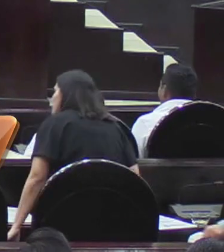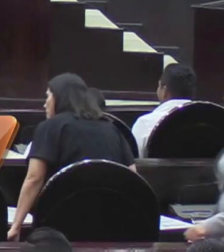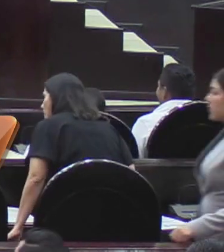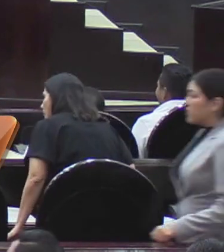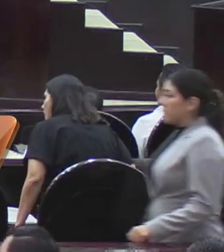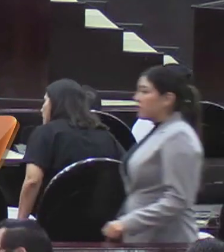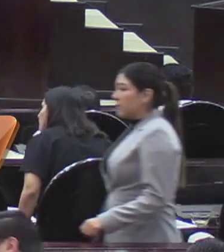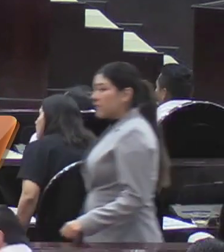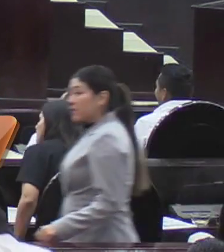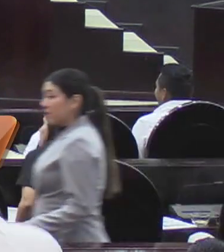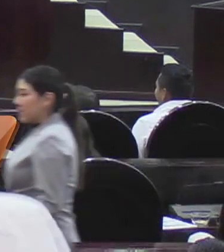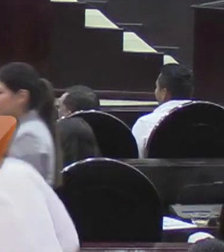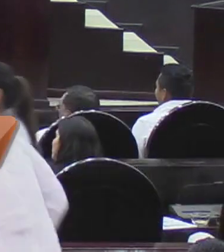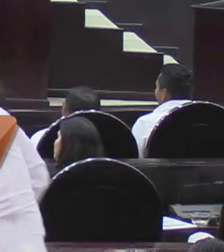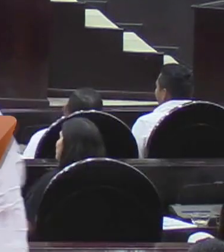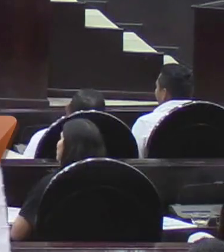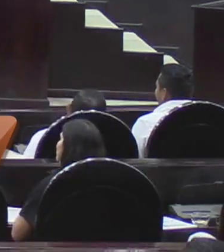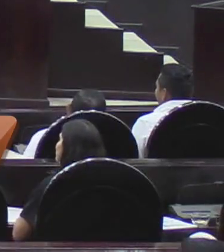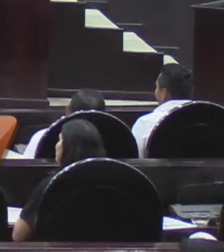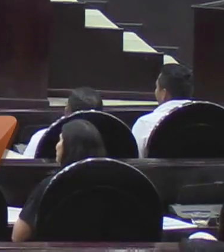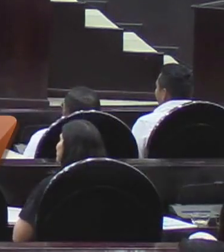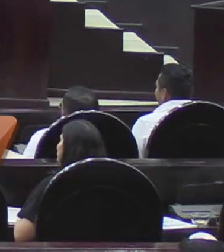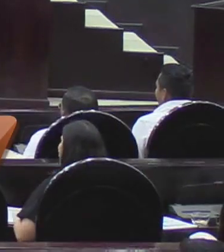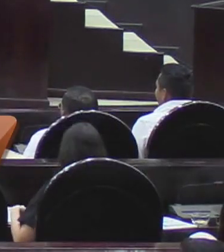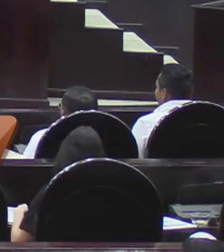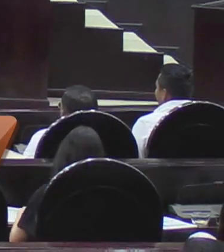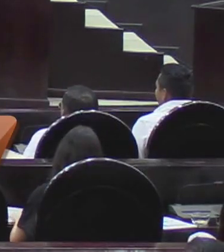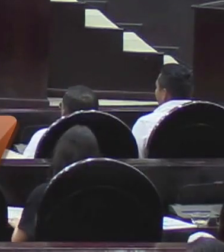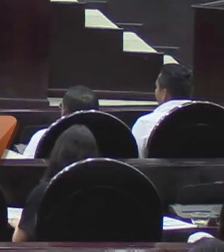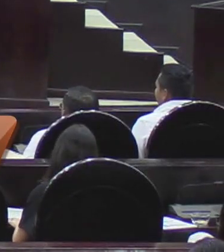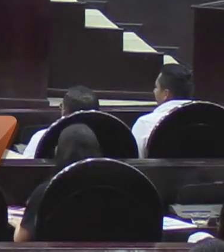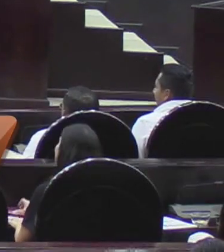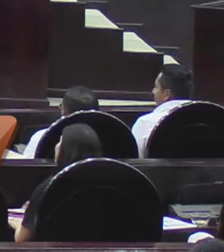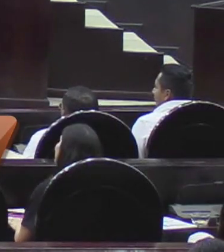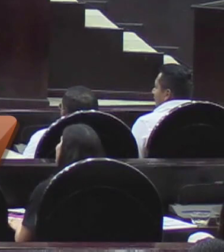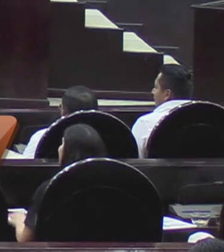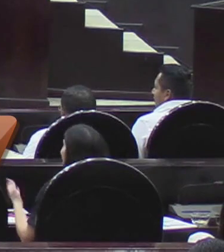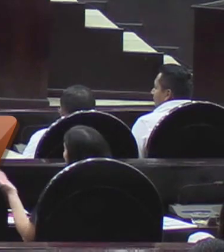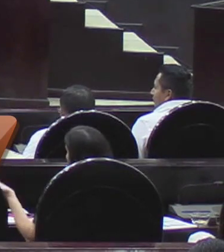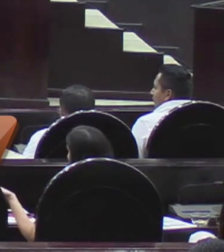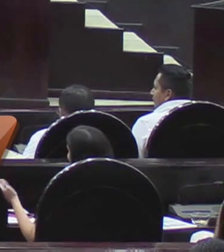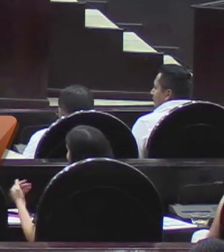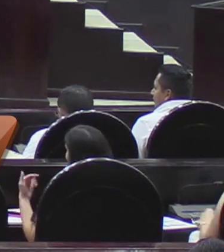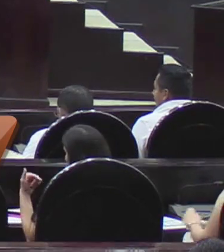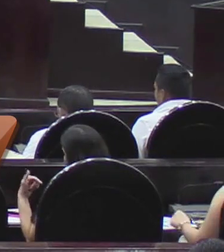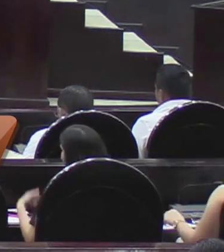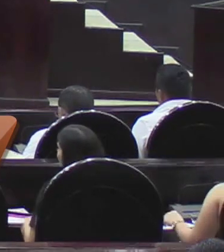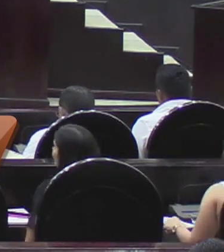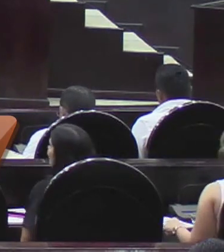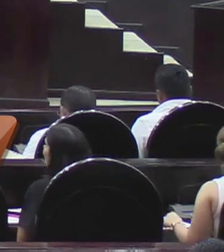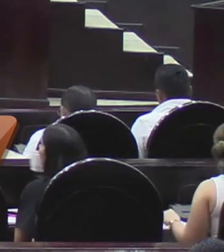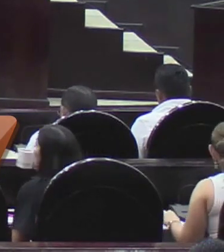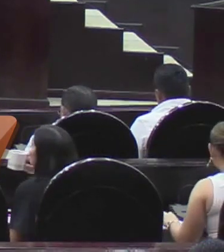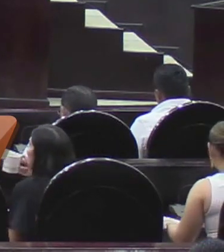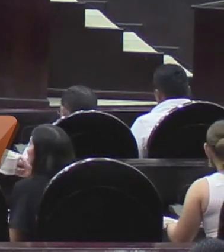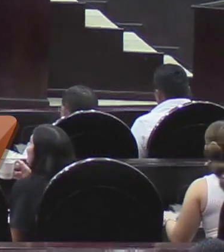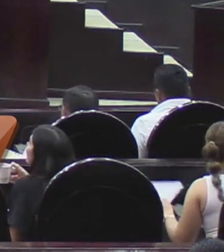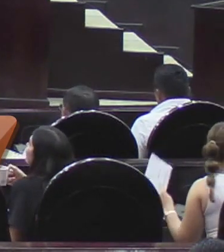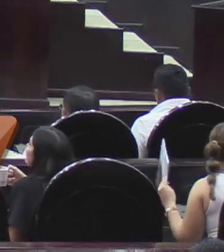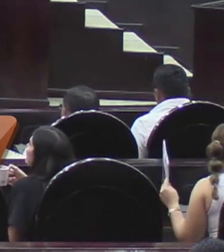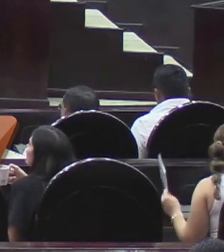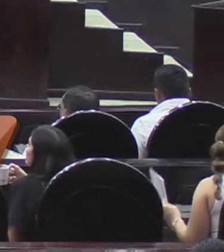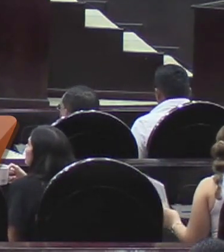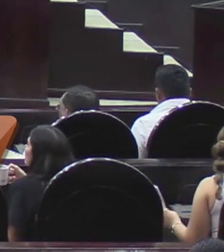con los que de cuenta la secretaría están debidamente anunciados los asuntos que se tratarán en la próxima sesión diputada